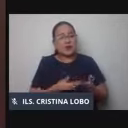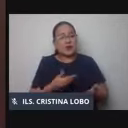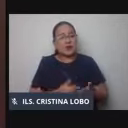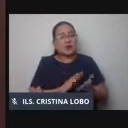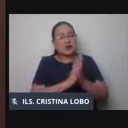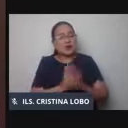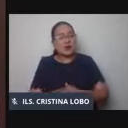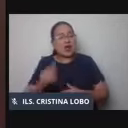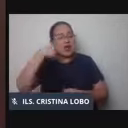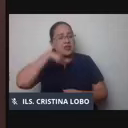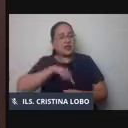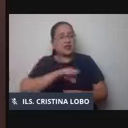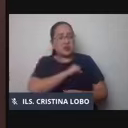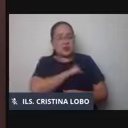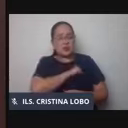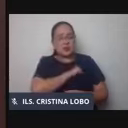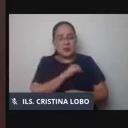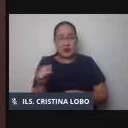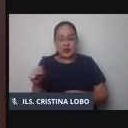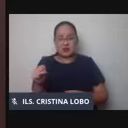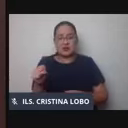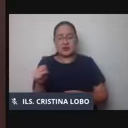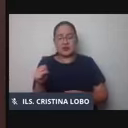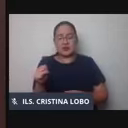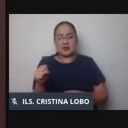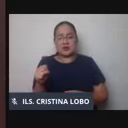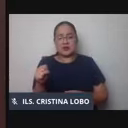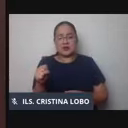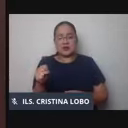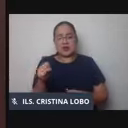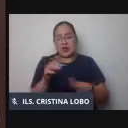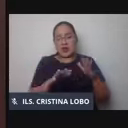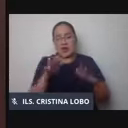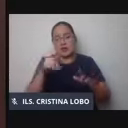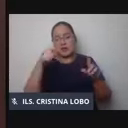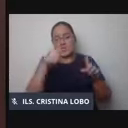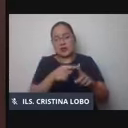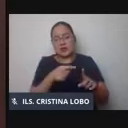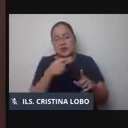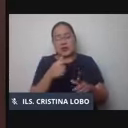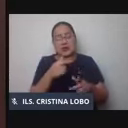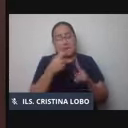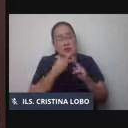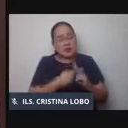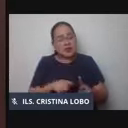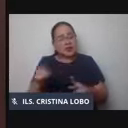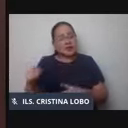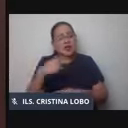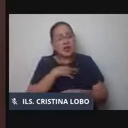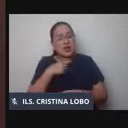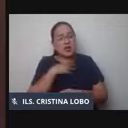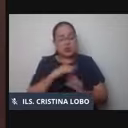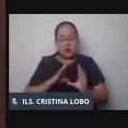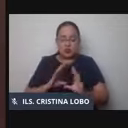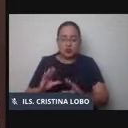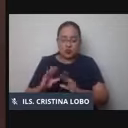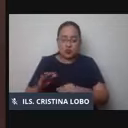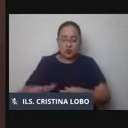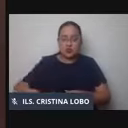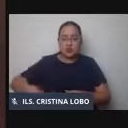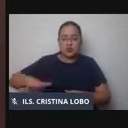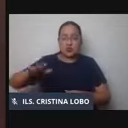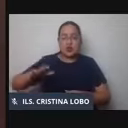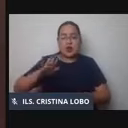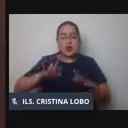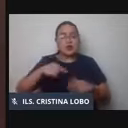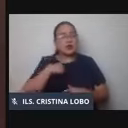soy malo o que soy mala, ¿no? Supongamos que estamos en el periodo de crianza y supongamos que tenemos esta